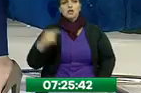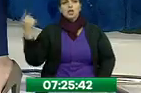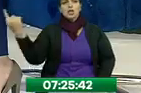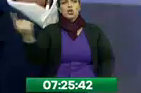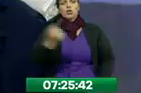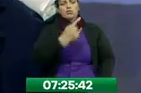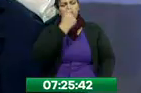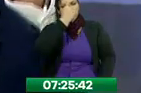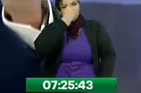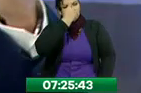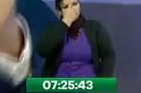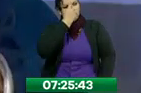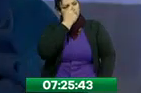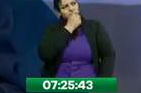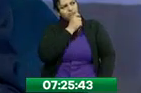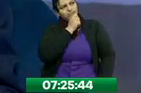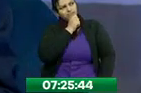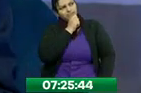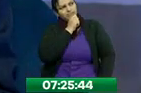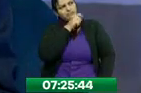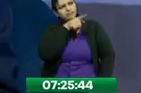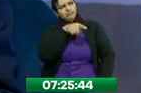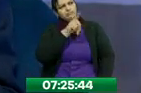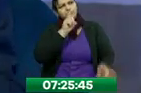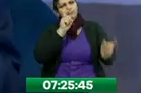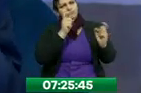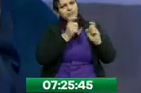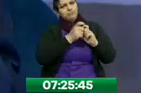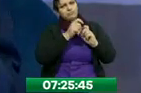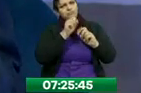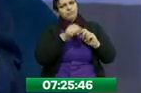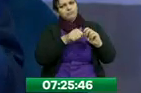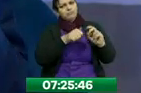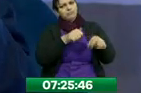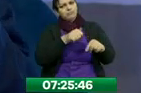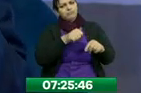hacer determinados cambios para asegurar, por ejemplo,